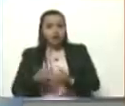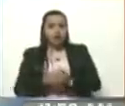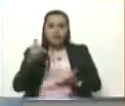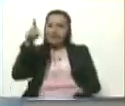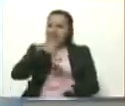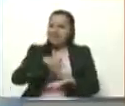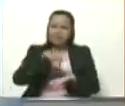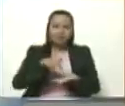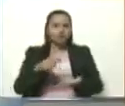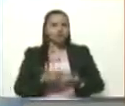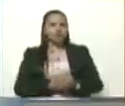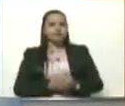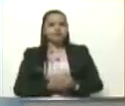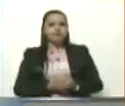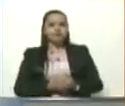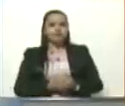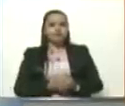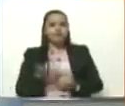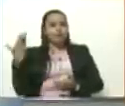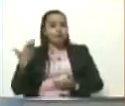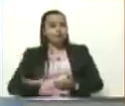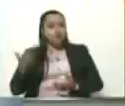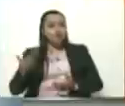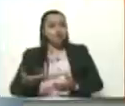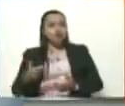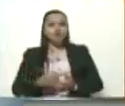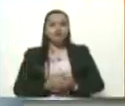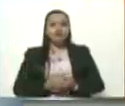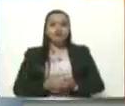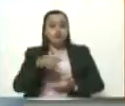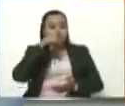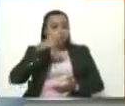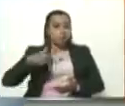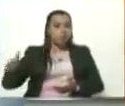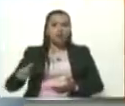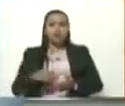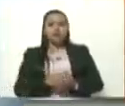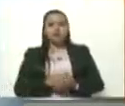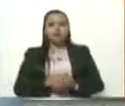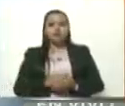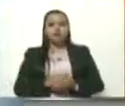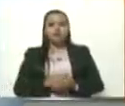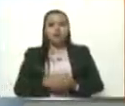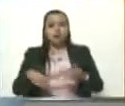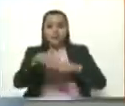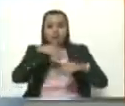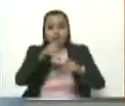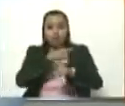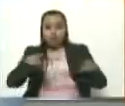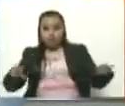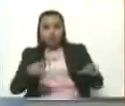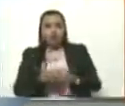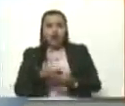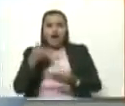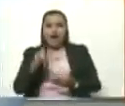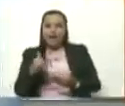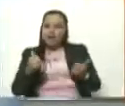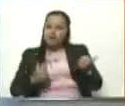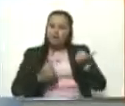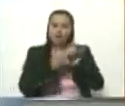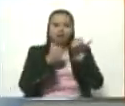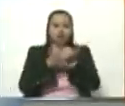participación importante de nuestro pueblo donde el ministerio público colocó su grano de arena